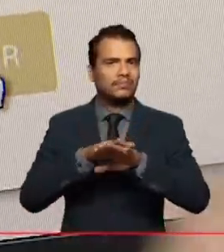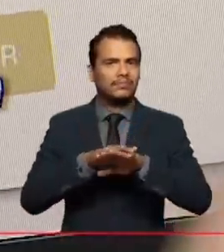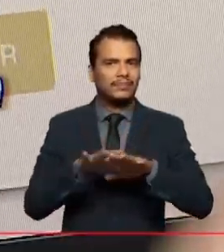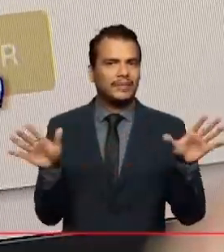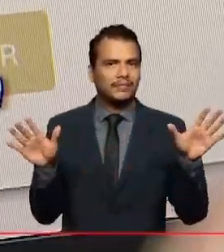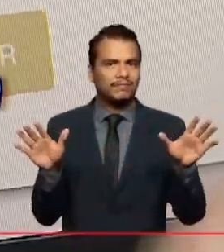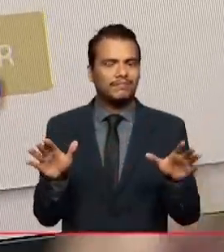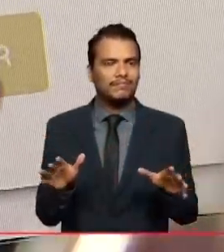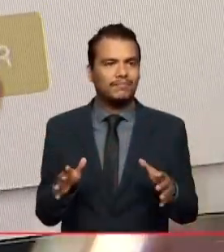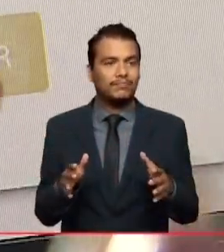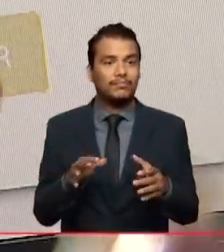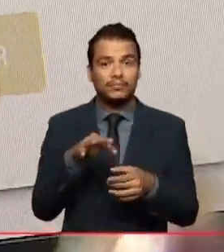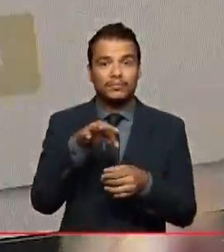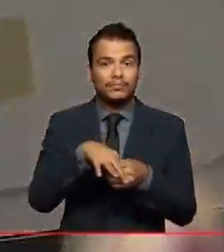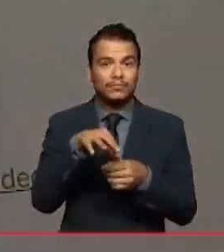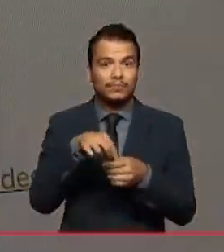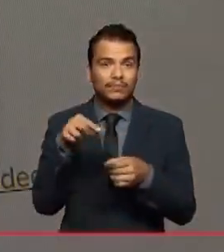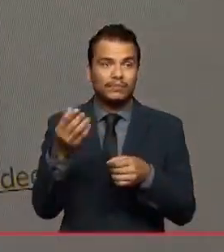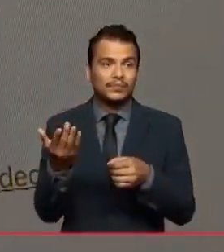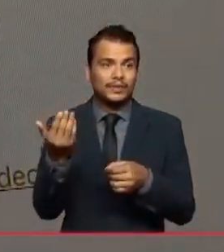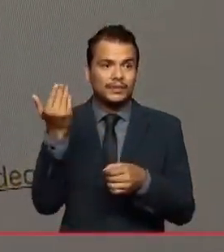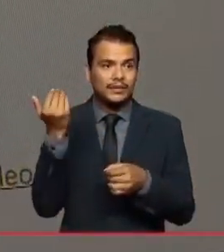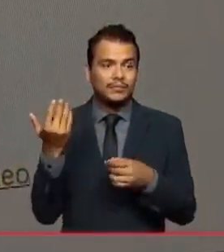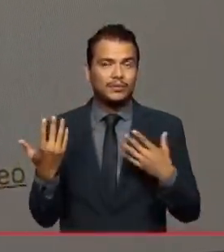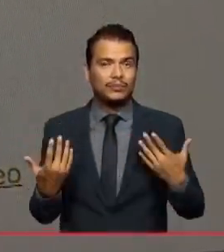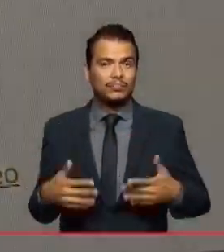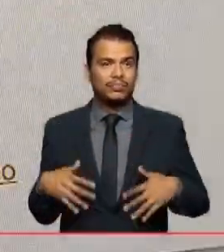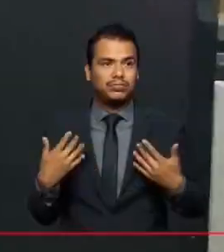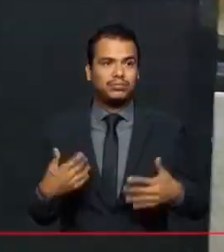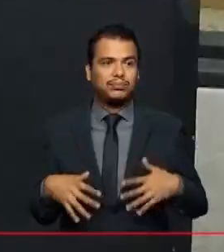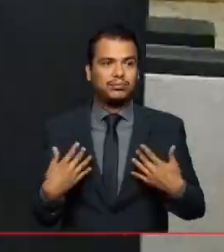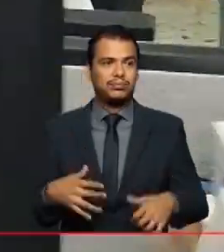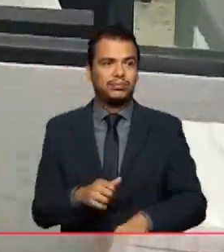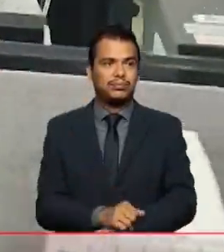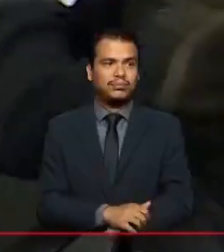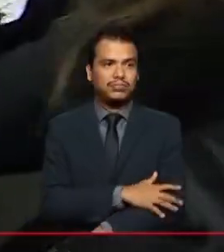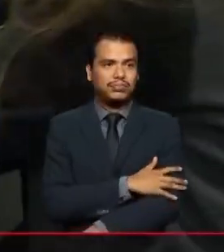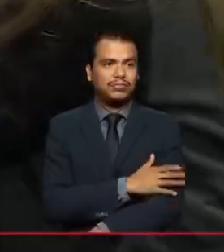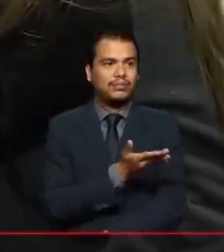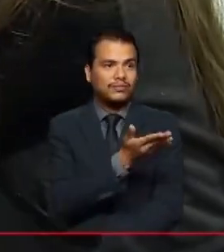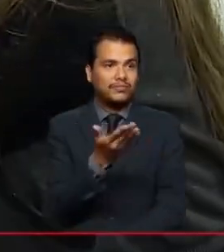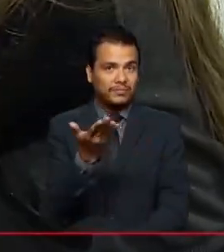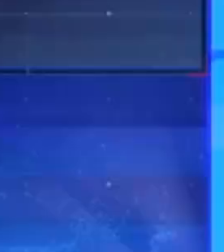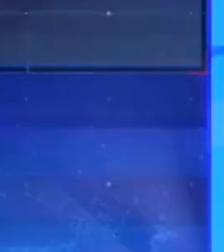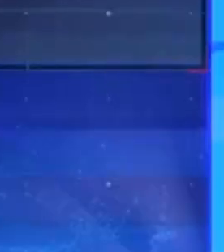listo. Cada voto cuenta y cada voto emociona. Solo falta usted.